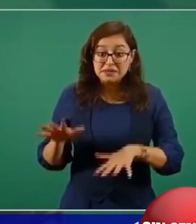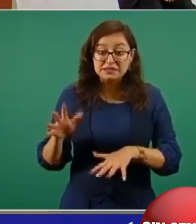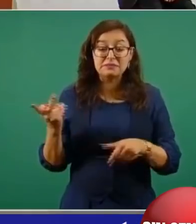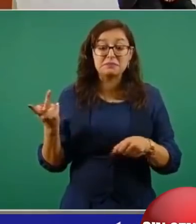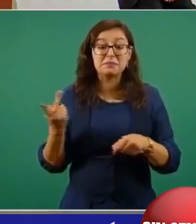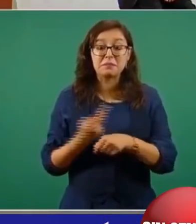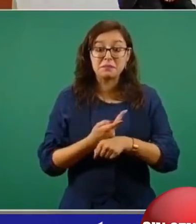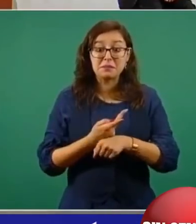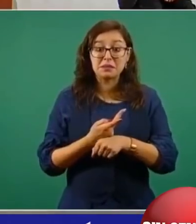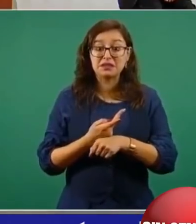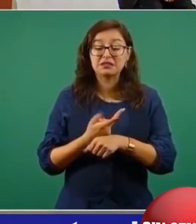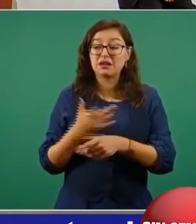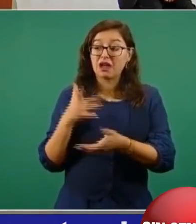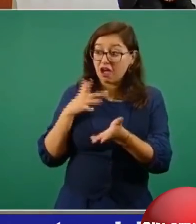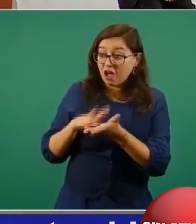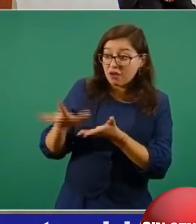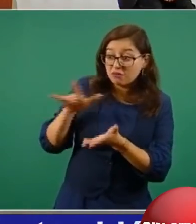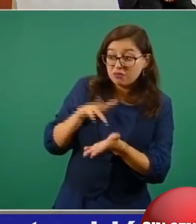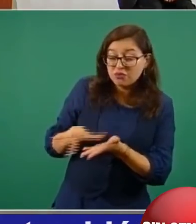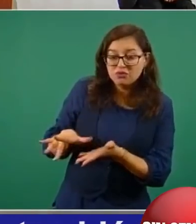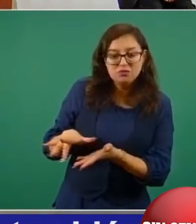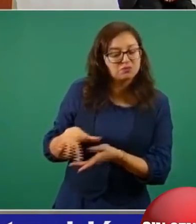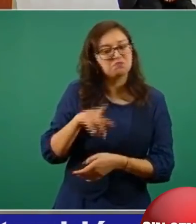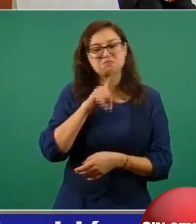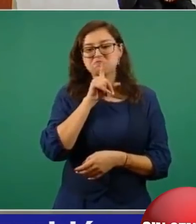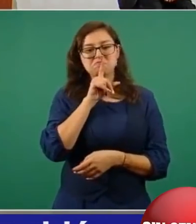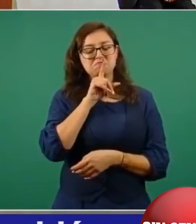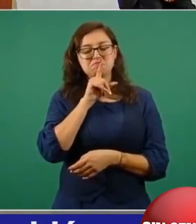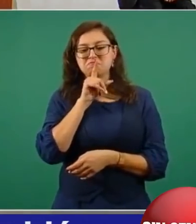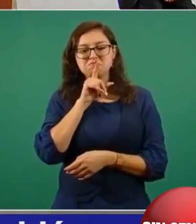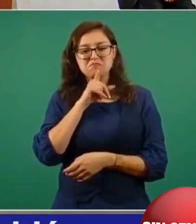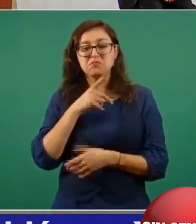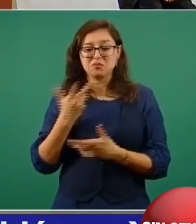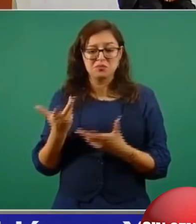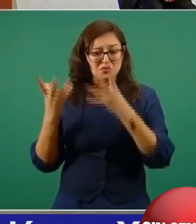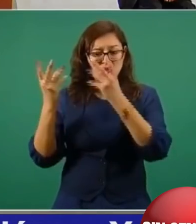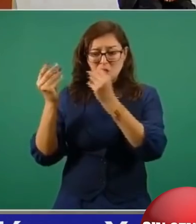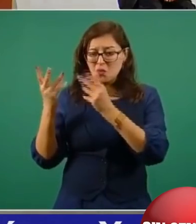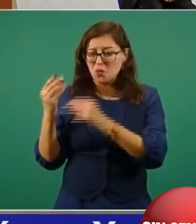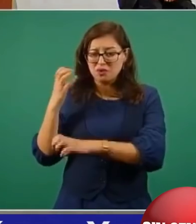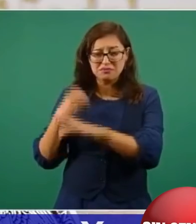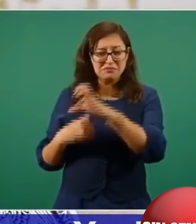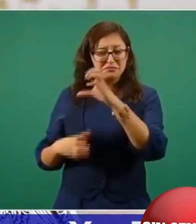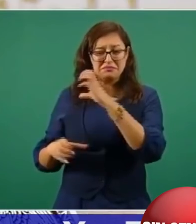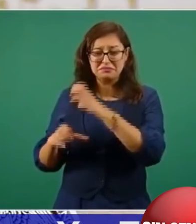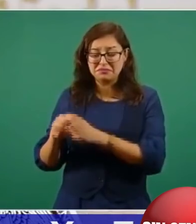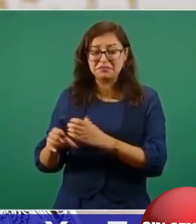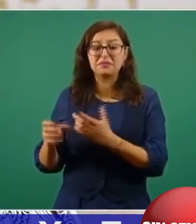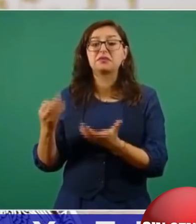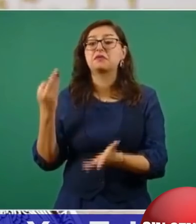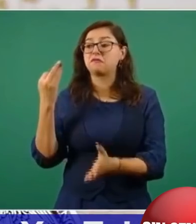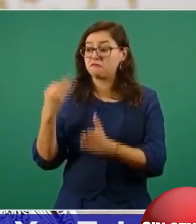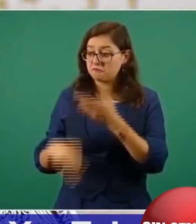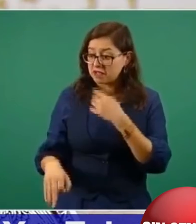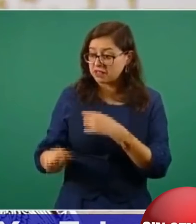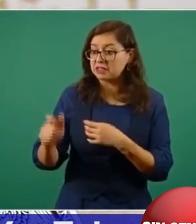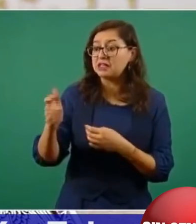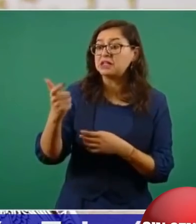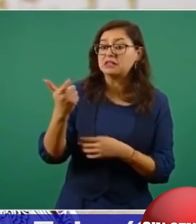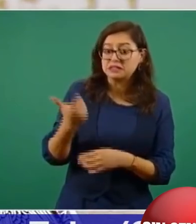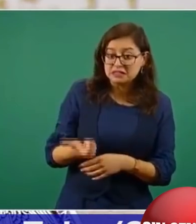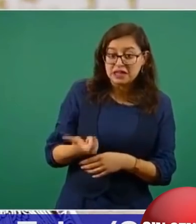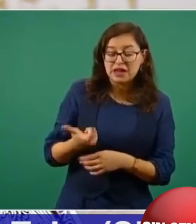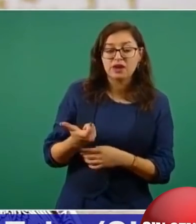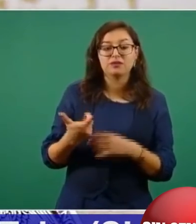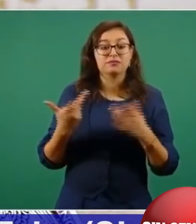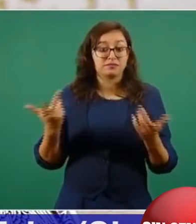que pueden estar más limitadas por distintas necesidades a un tiempo. Son muchísimas las razones. Desde luego hay carencia económica también, y